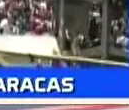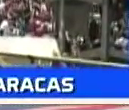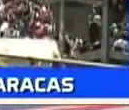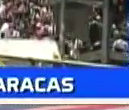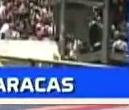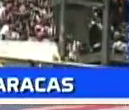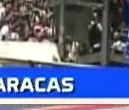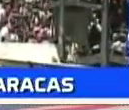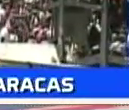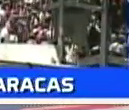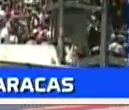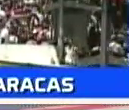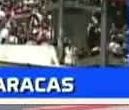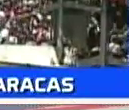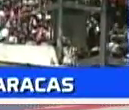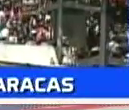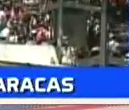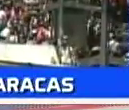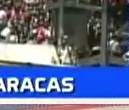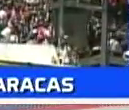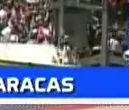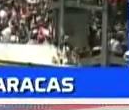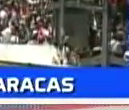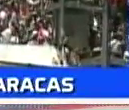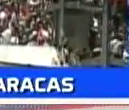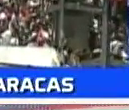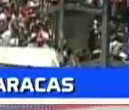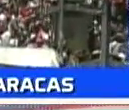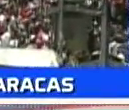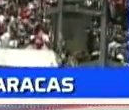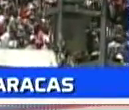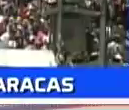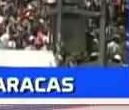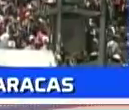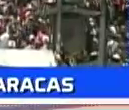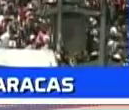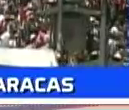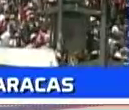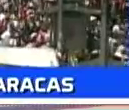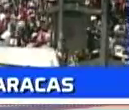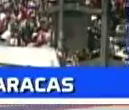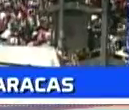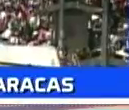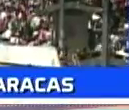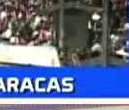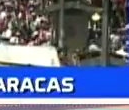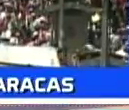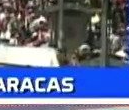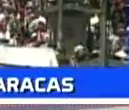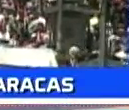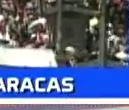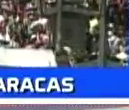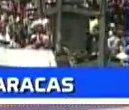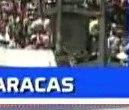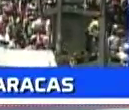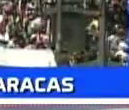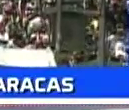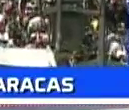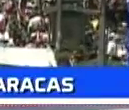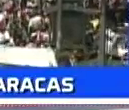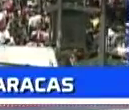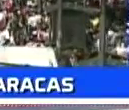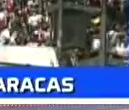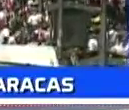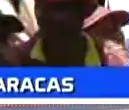los constituyentes, presidenta de la Asamblea Nacional Constituyente. Va a continuar el acto aquí.